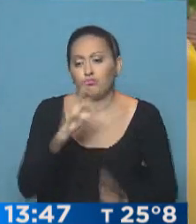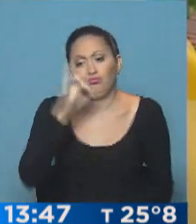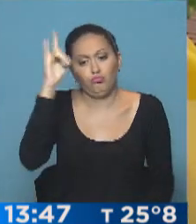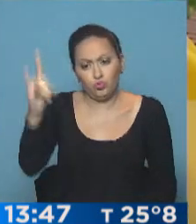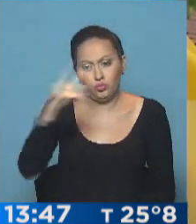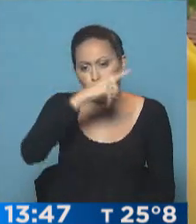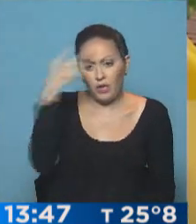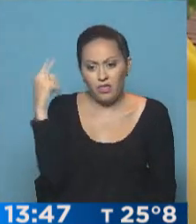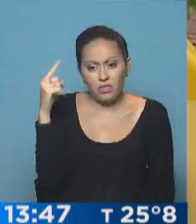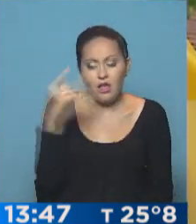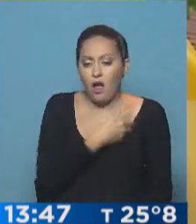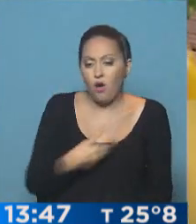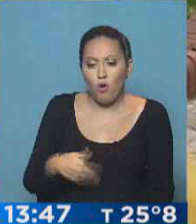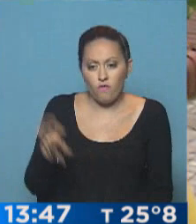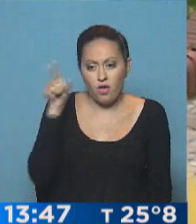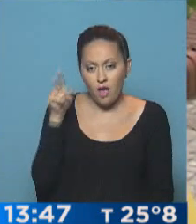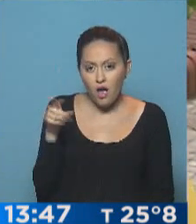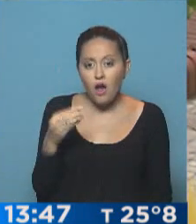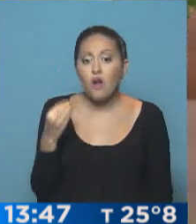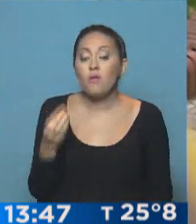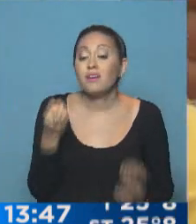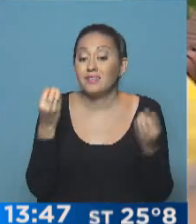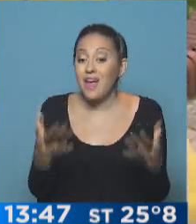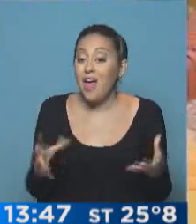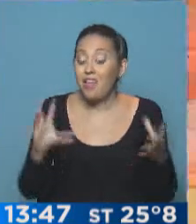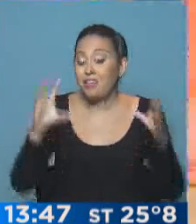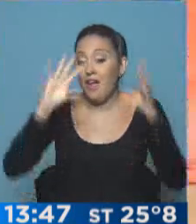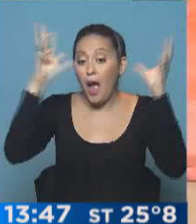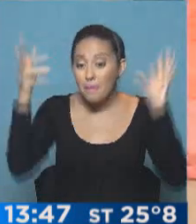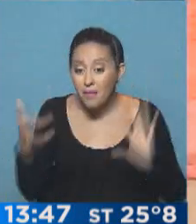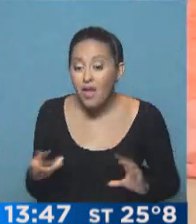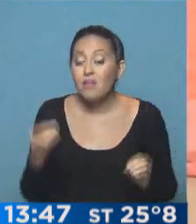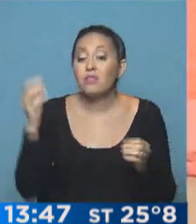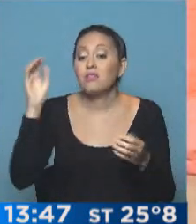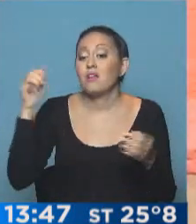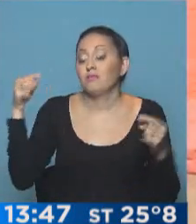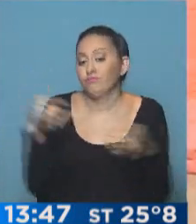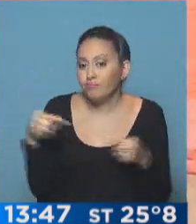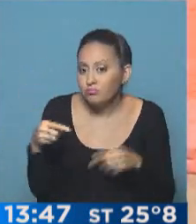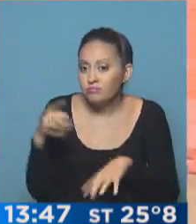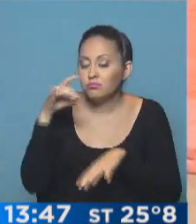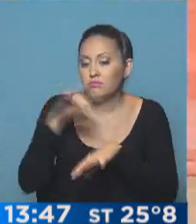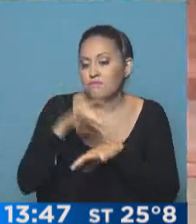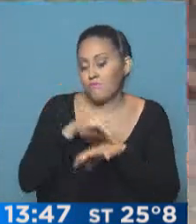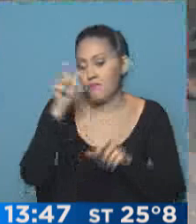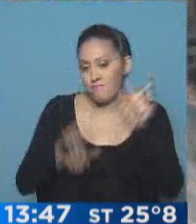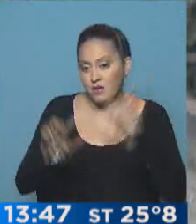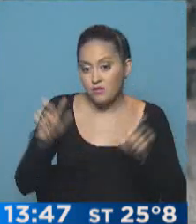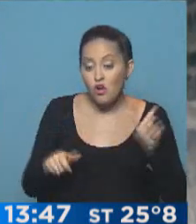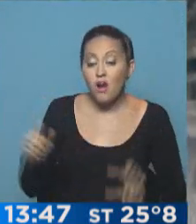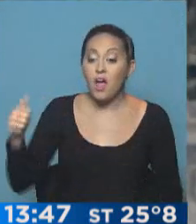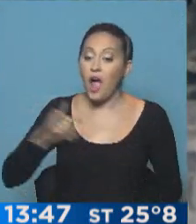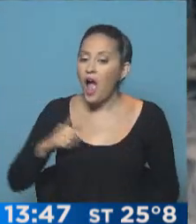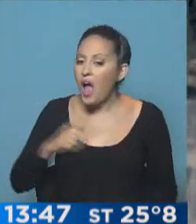Estado realizar los estudios de impacto ambiental, los estudios sobre la salud de la gente, cosa que nunca se hizo. En Catamarca hay muy